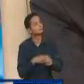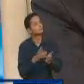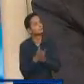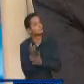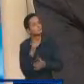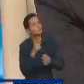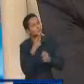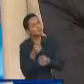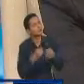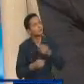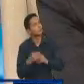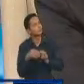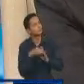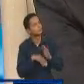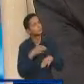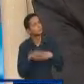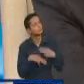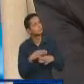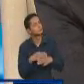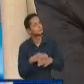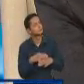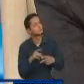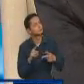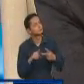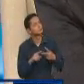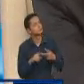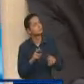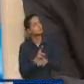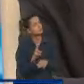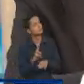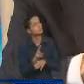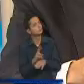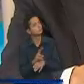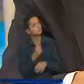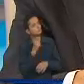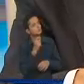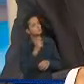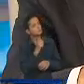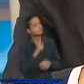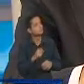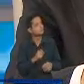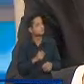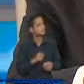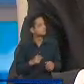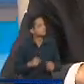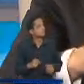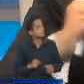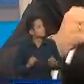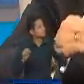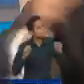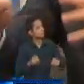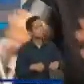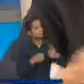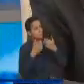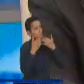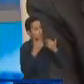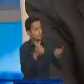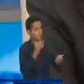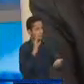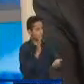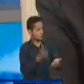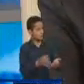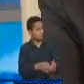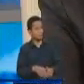escasez de alimentos en el mundo entero. ¿El uso transgénico puede, de una u otra manera, mejorar las condiciones a futuro